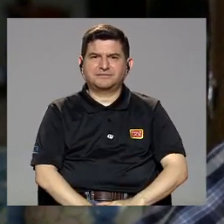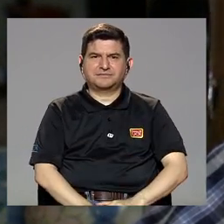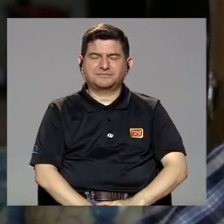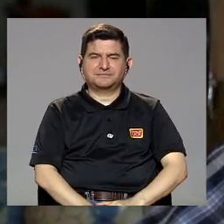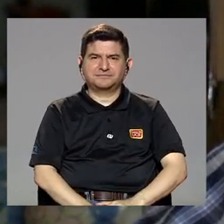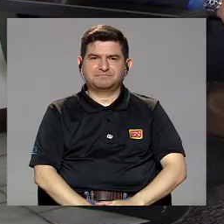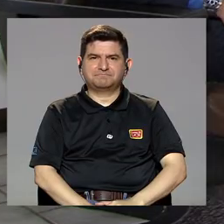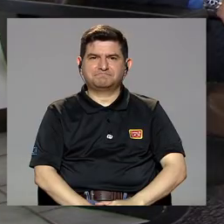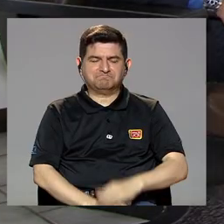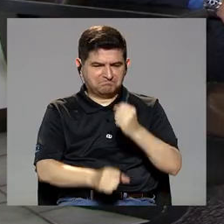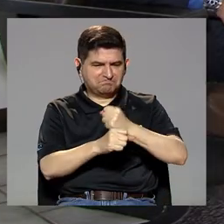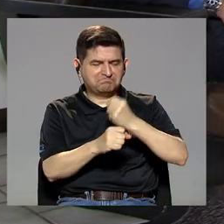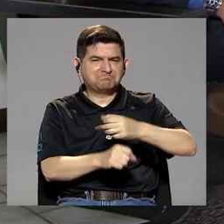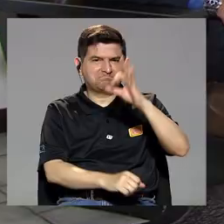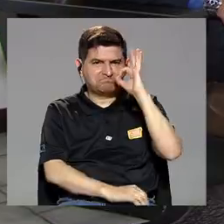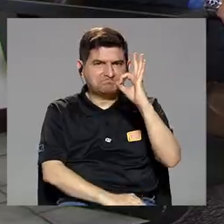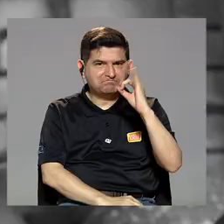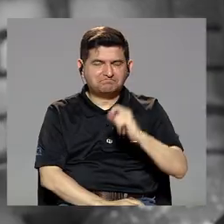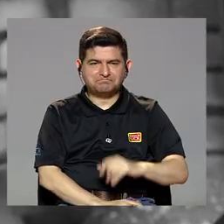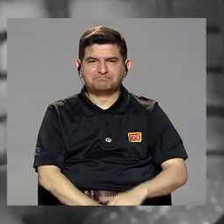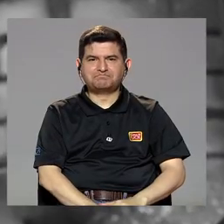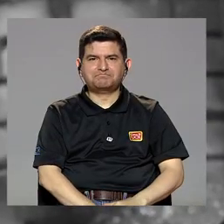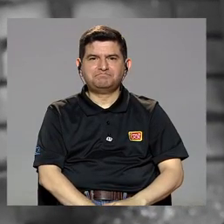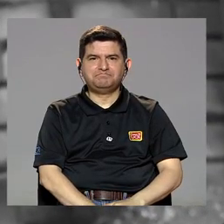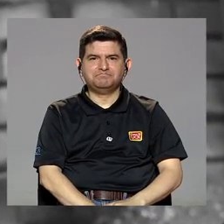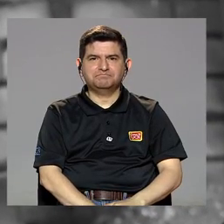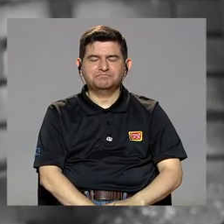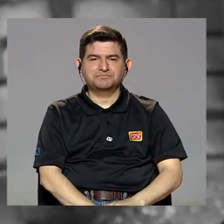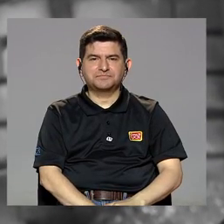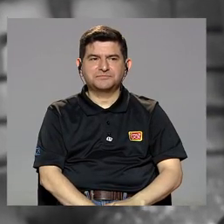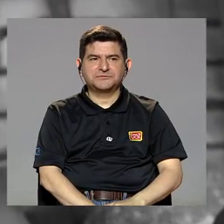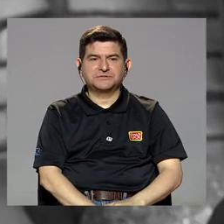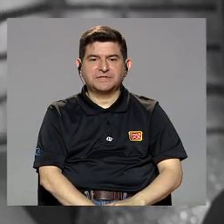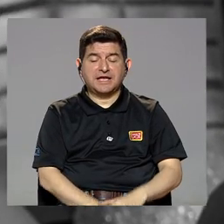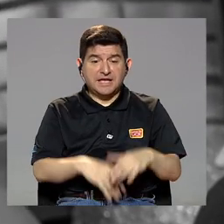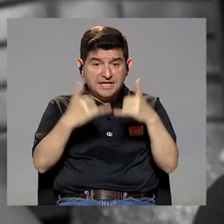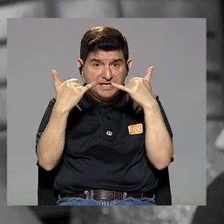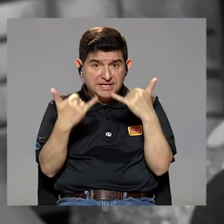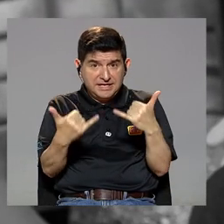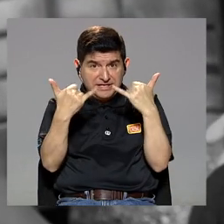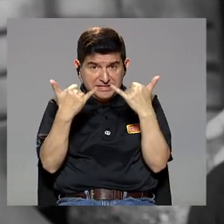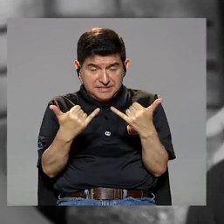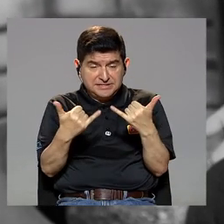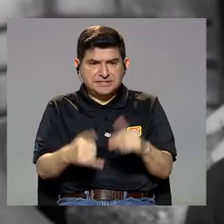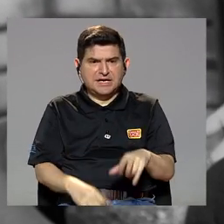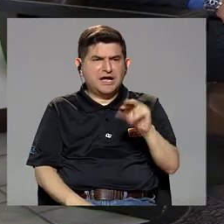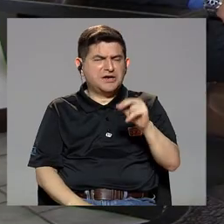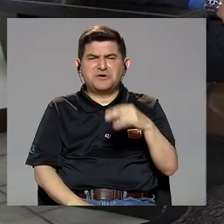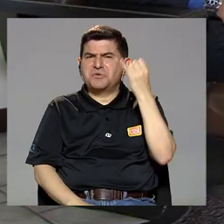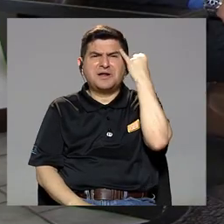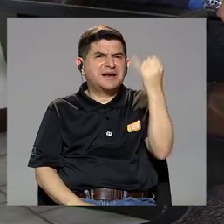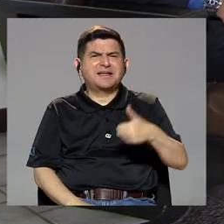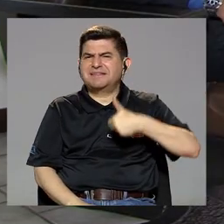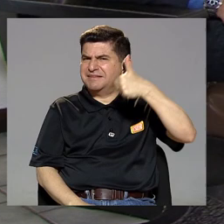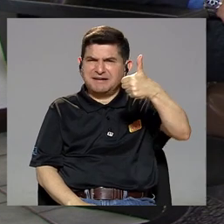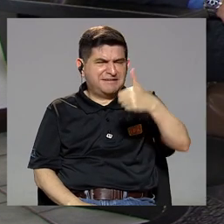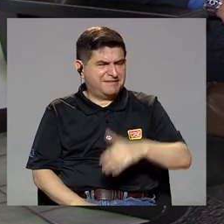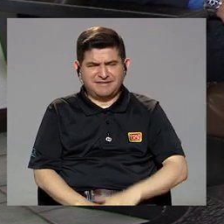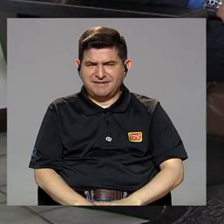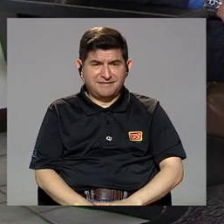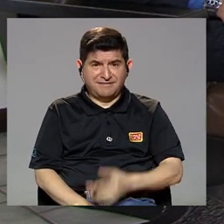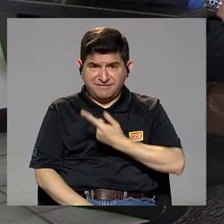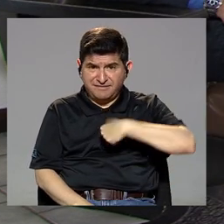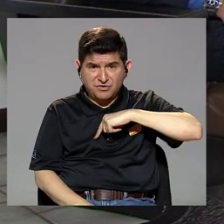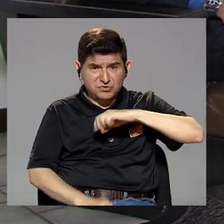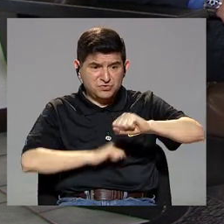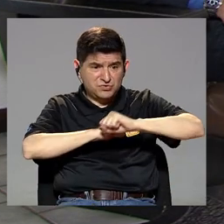muy bien y se hizo ya incluso no era para ganar nosotros incluso en